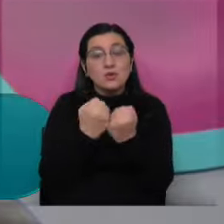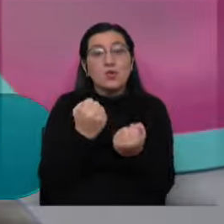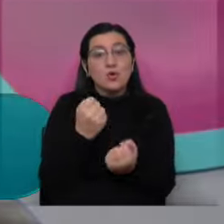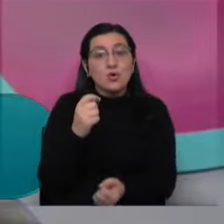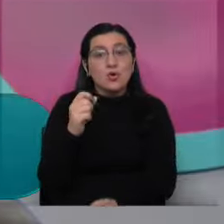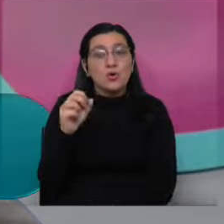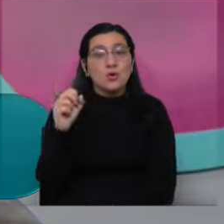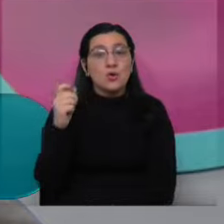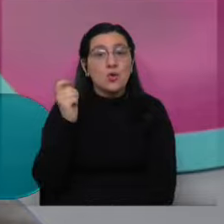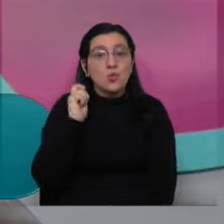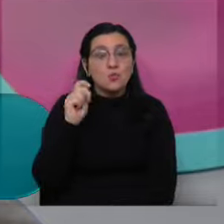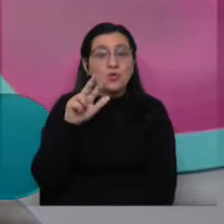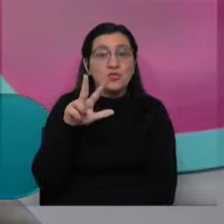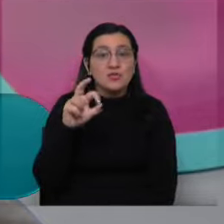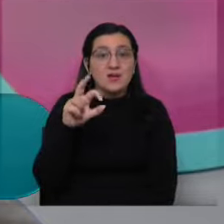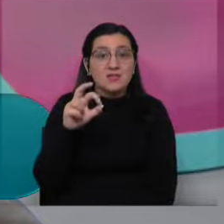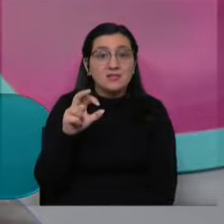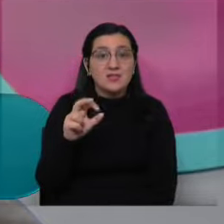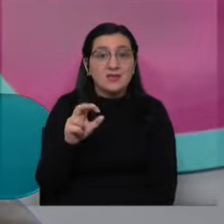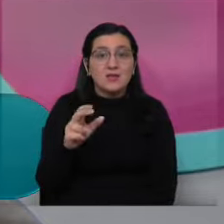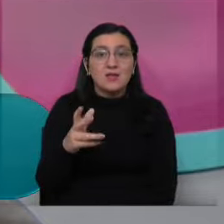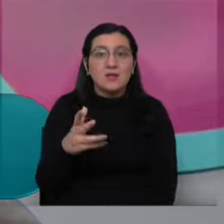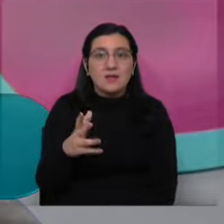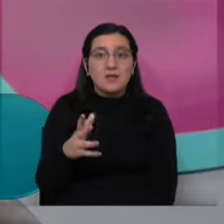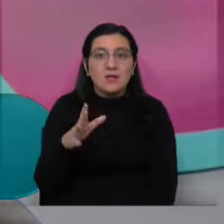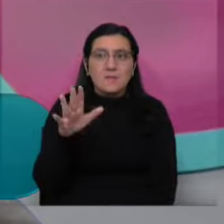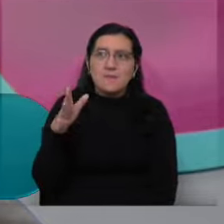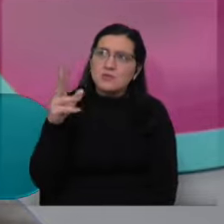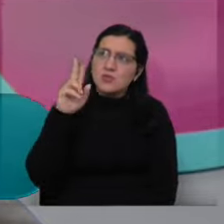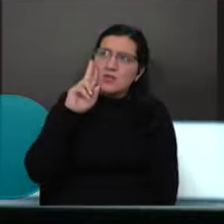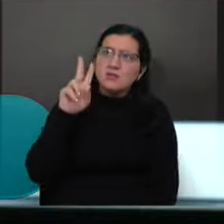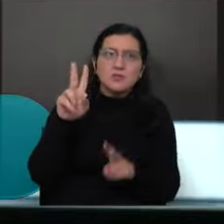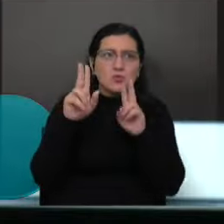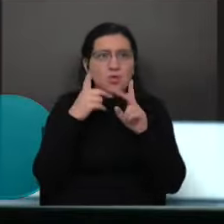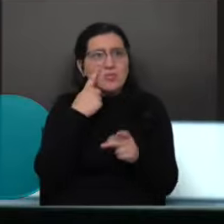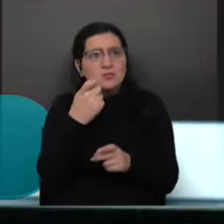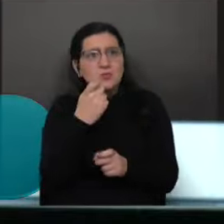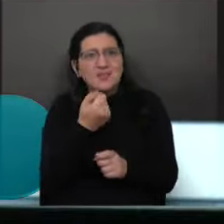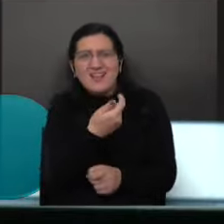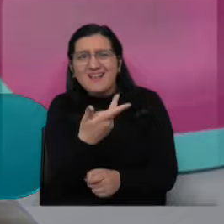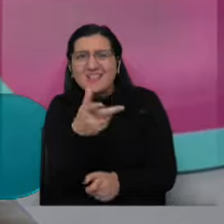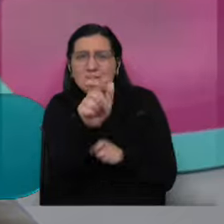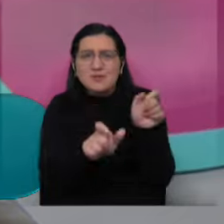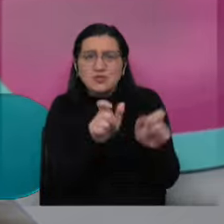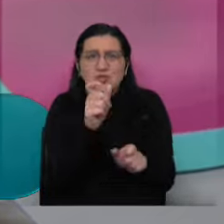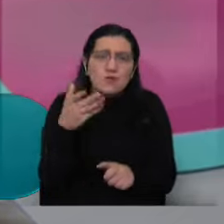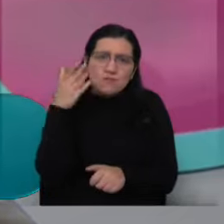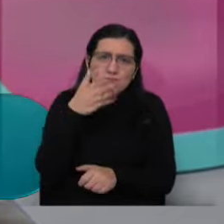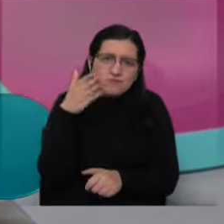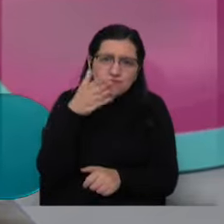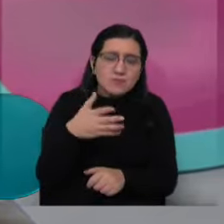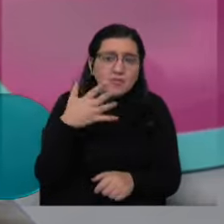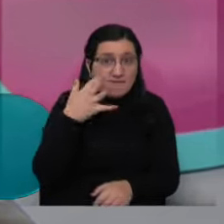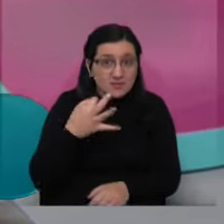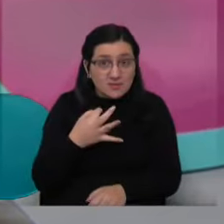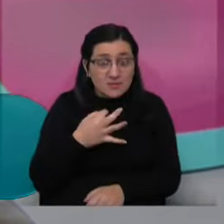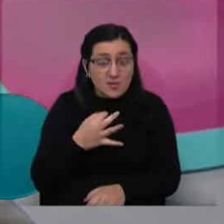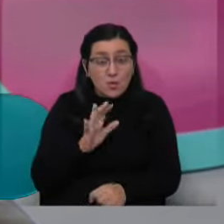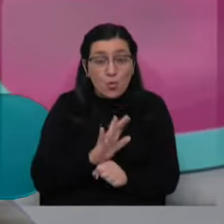a0 eh uno empezó a ver la cantidad de ha pasado por ahí y ha sido de verdad una escuela de